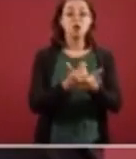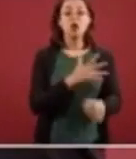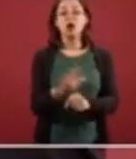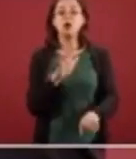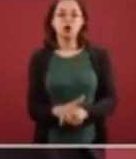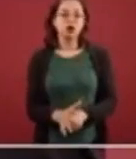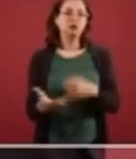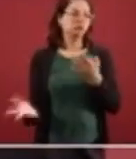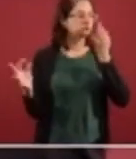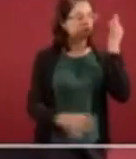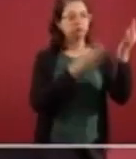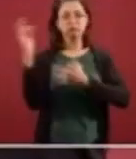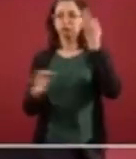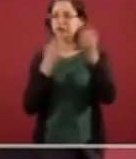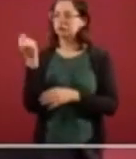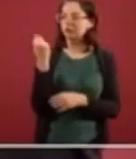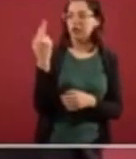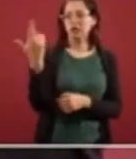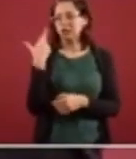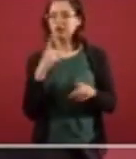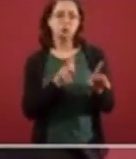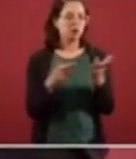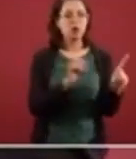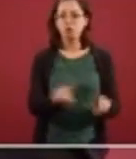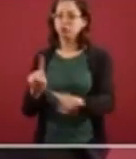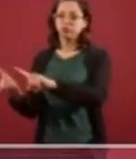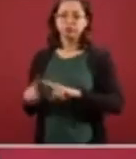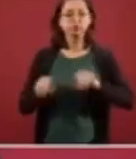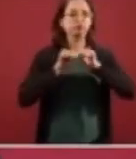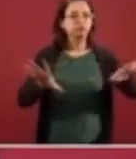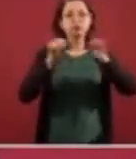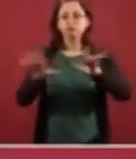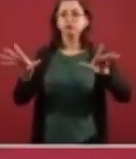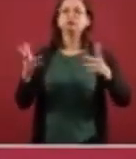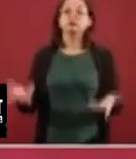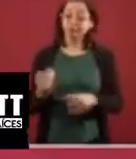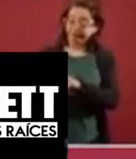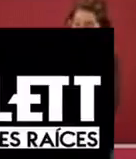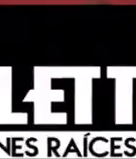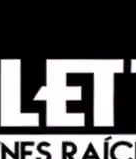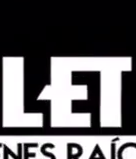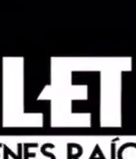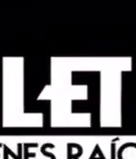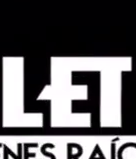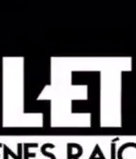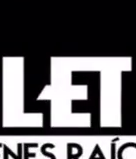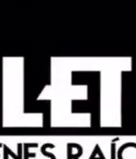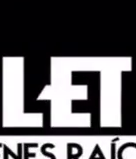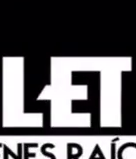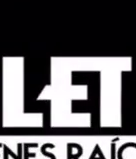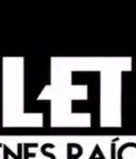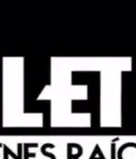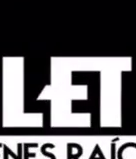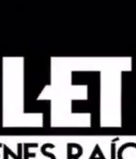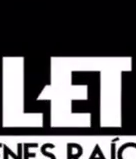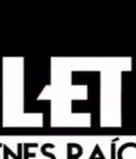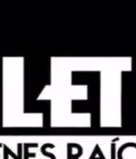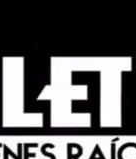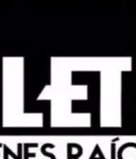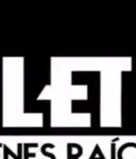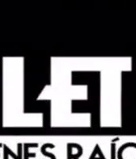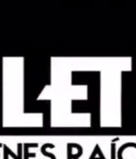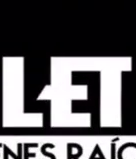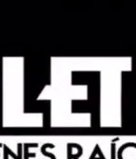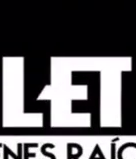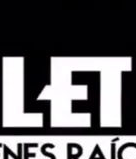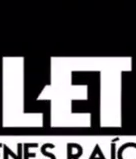comunicación, para darle atención a las buenas investigaciones periodísticas. Porque ese